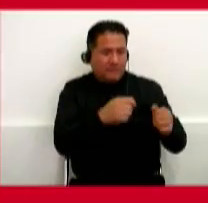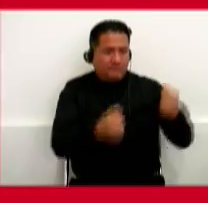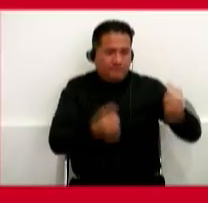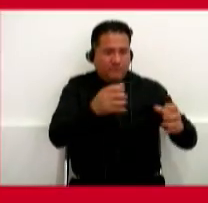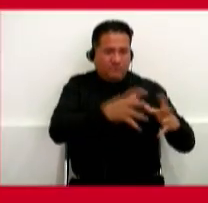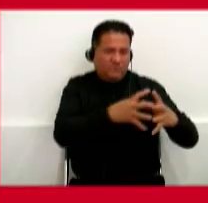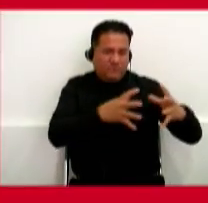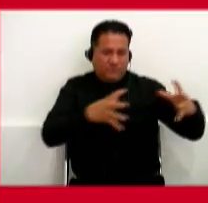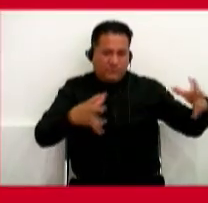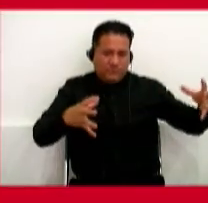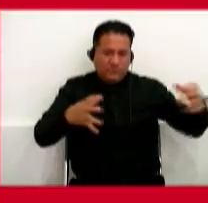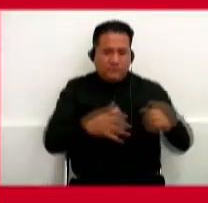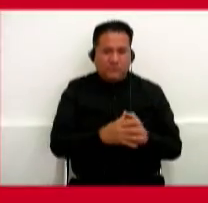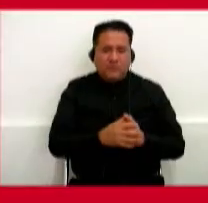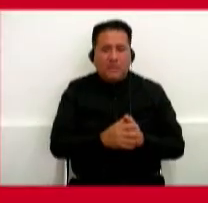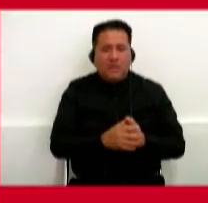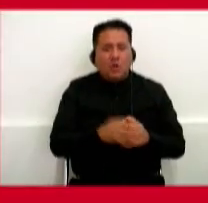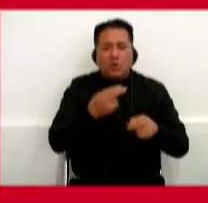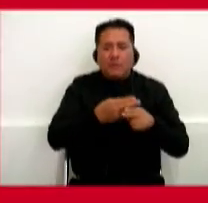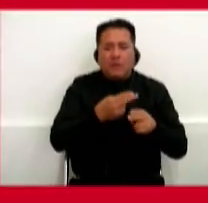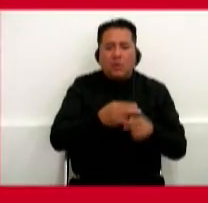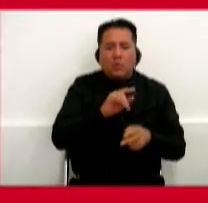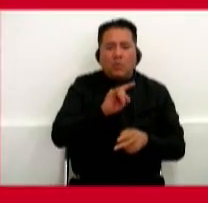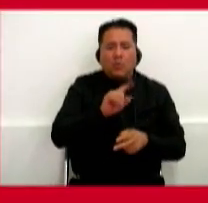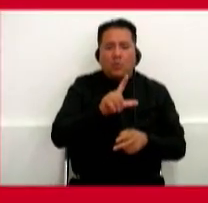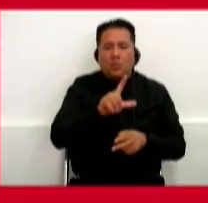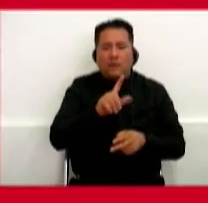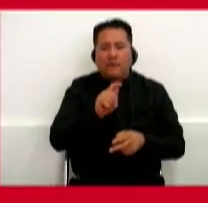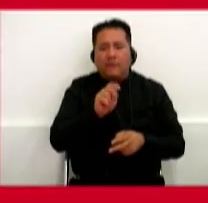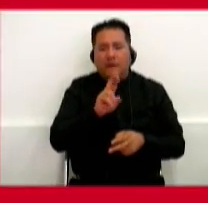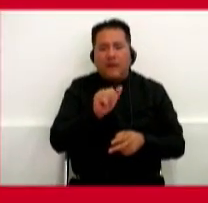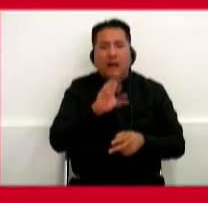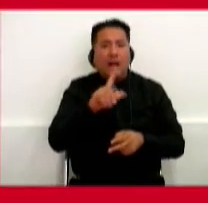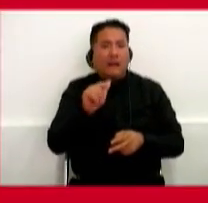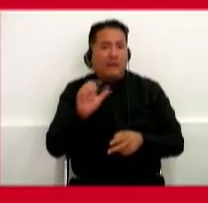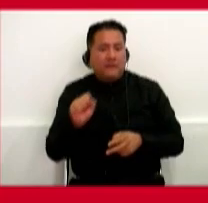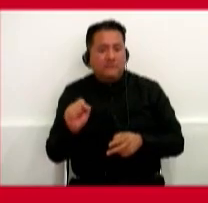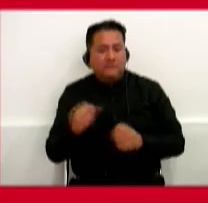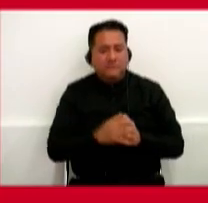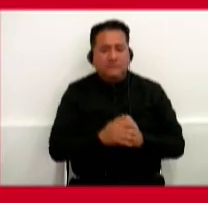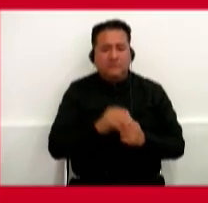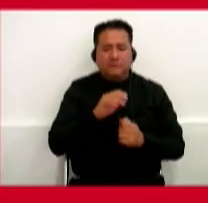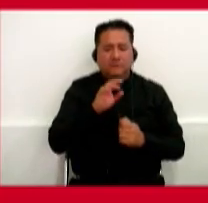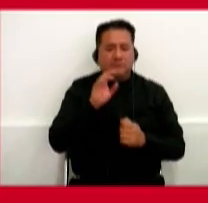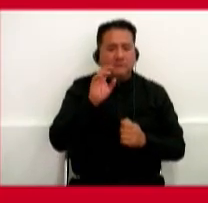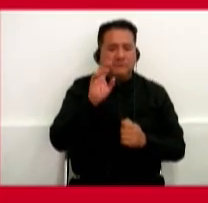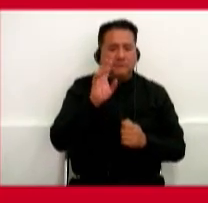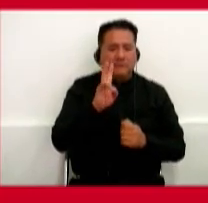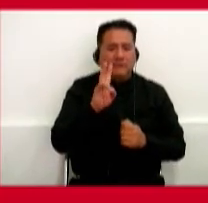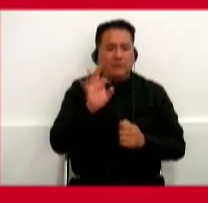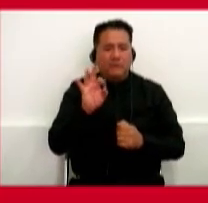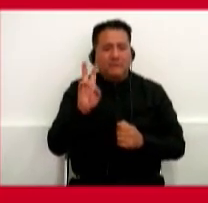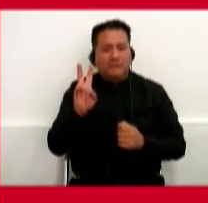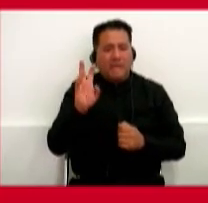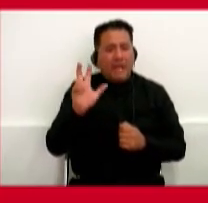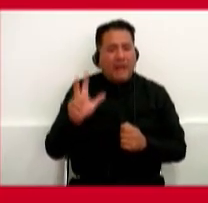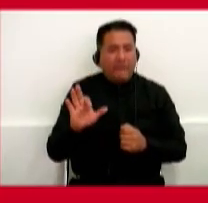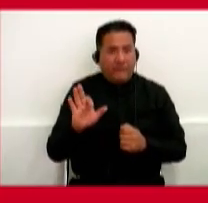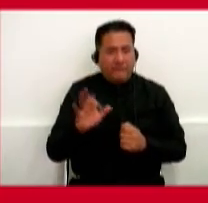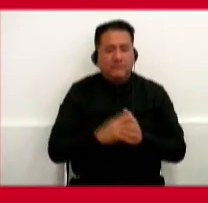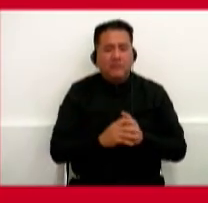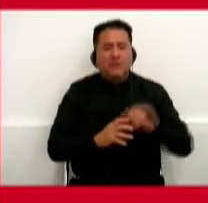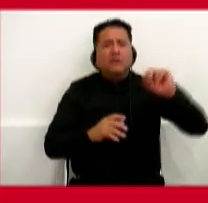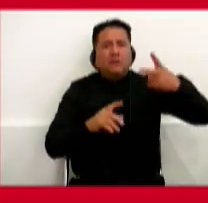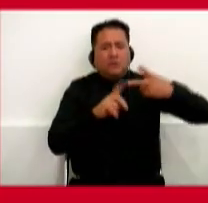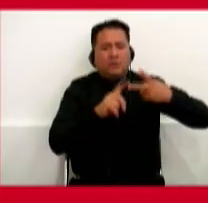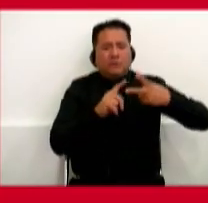de gran tonelaje, en camiones 797 y en 980. Otro fue reducir la variabilidad e incrementar el payload en